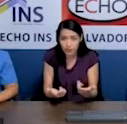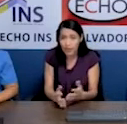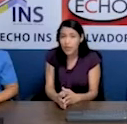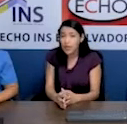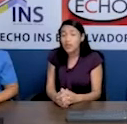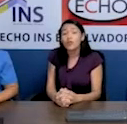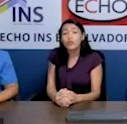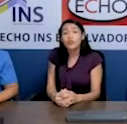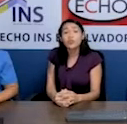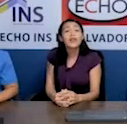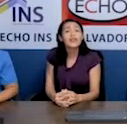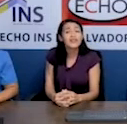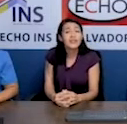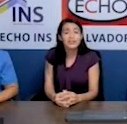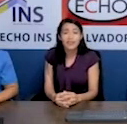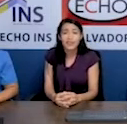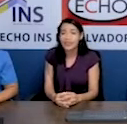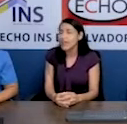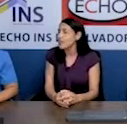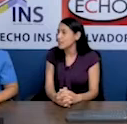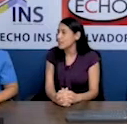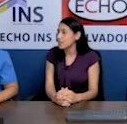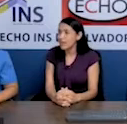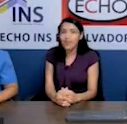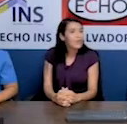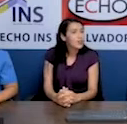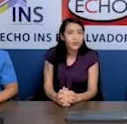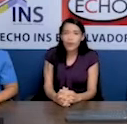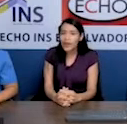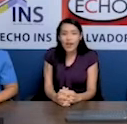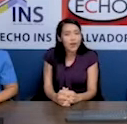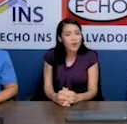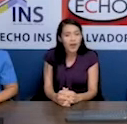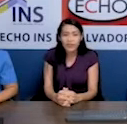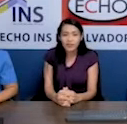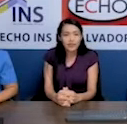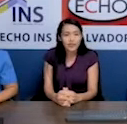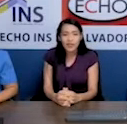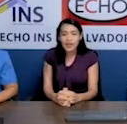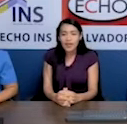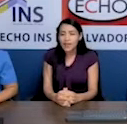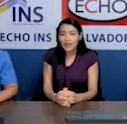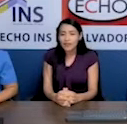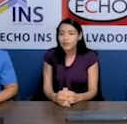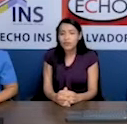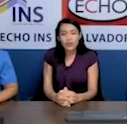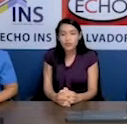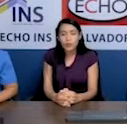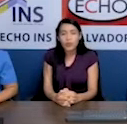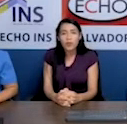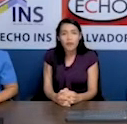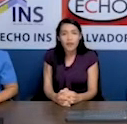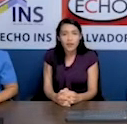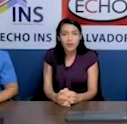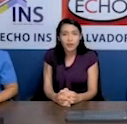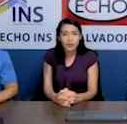la familia. Y lo otro son las crisis de ansiedad. Ay, la ansiedad nos juega a veces situaciones